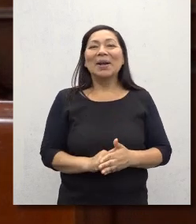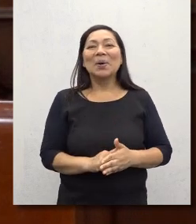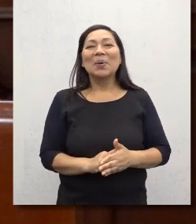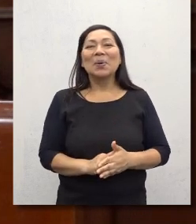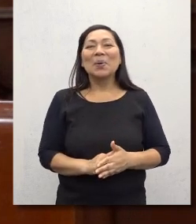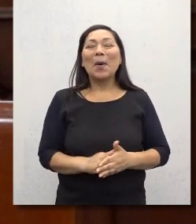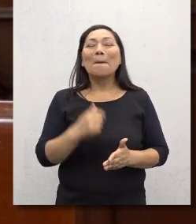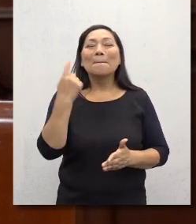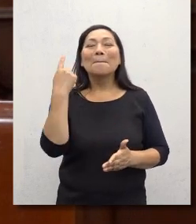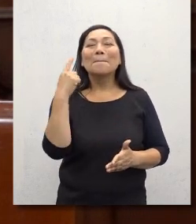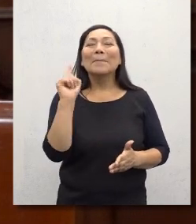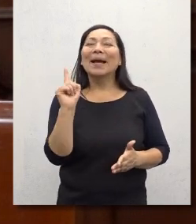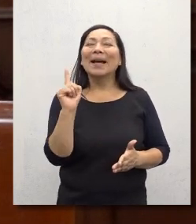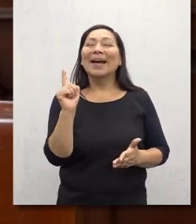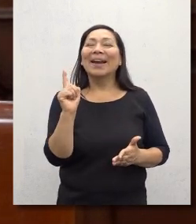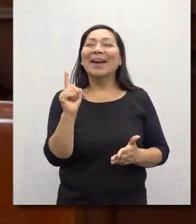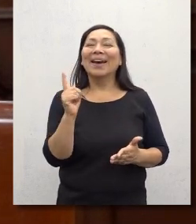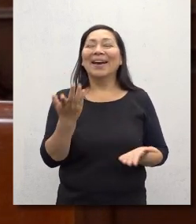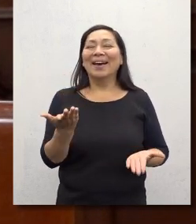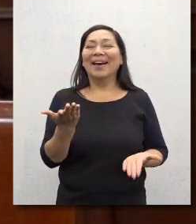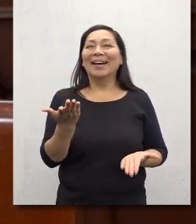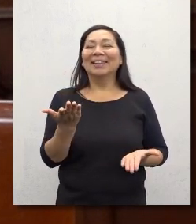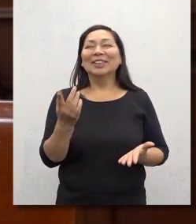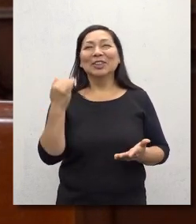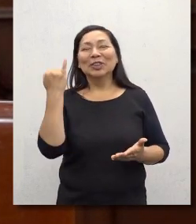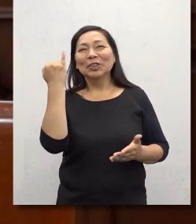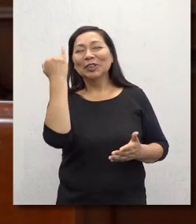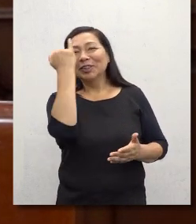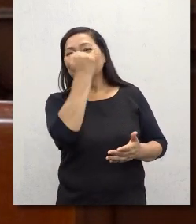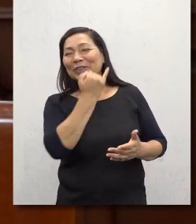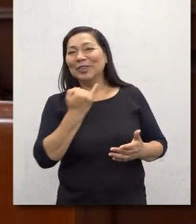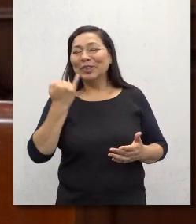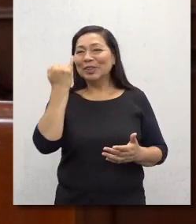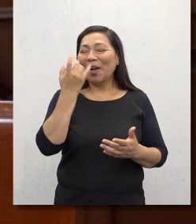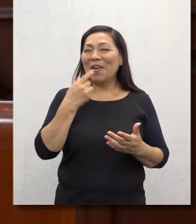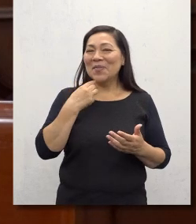para dar una imagen real